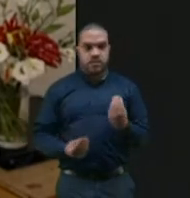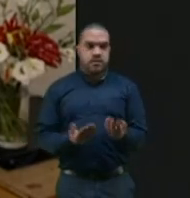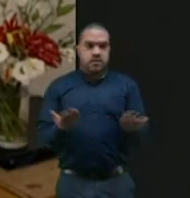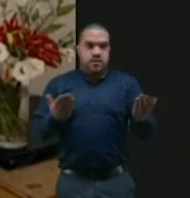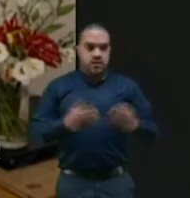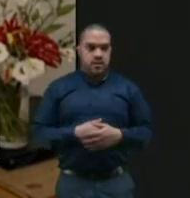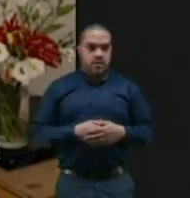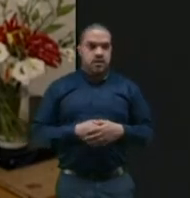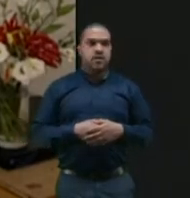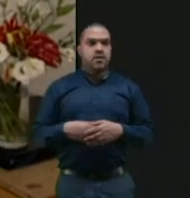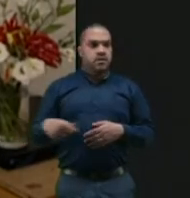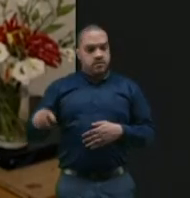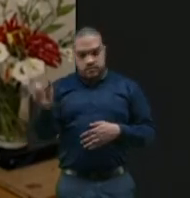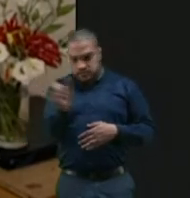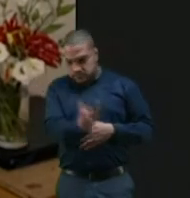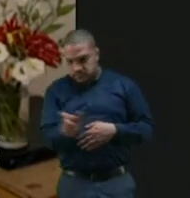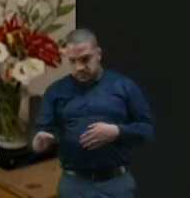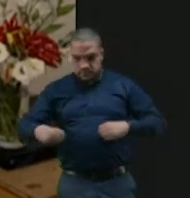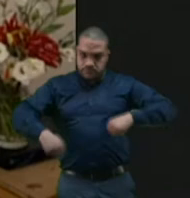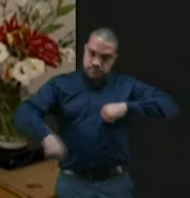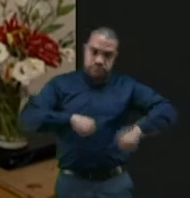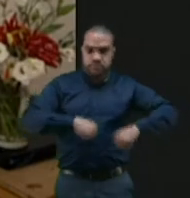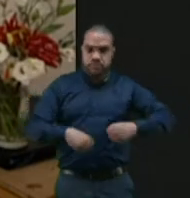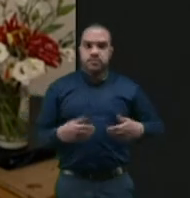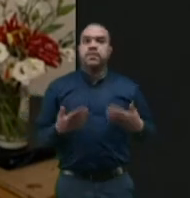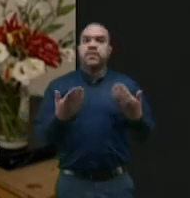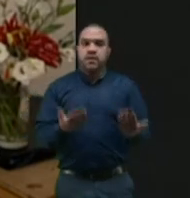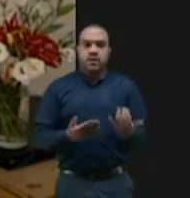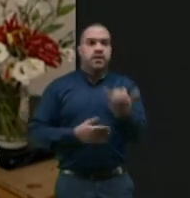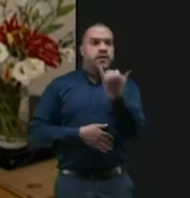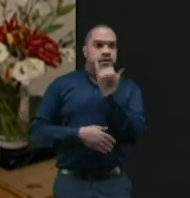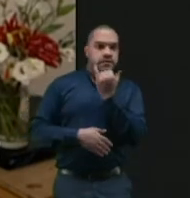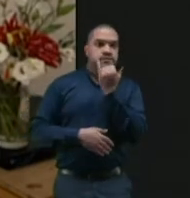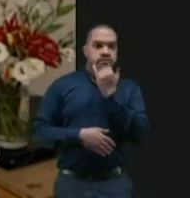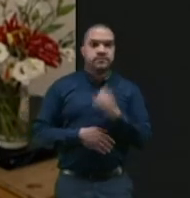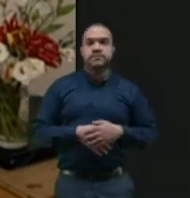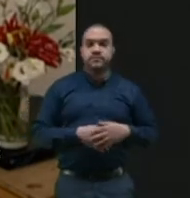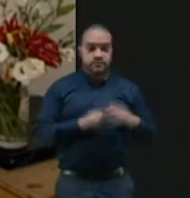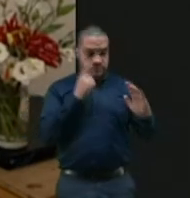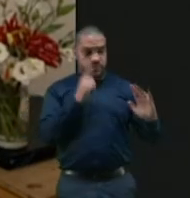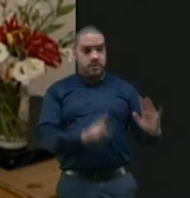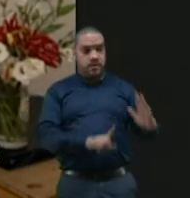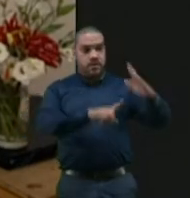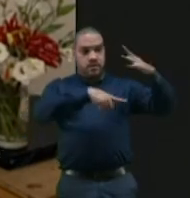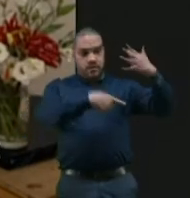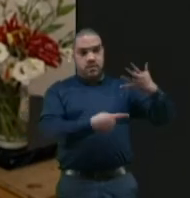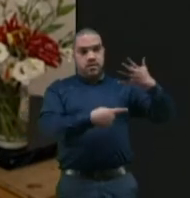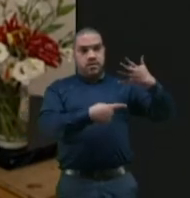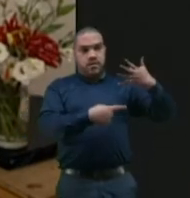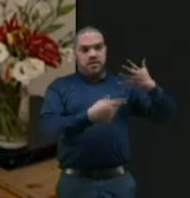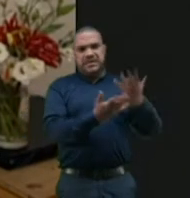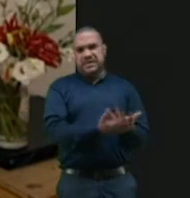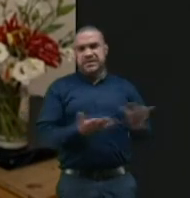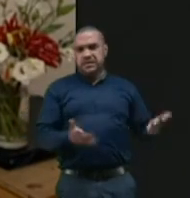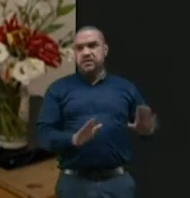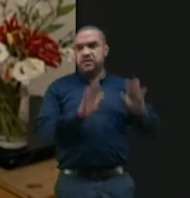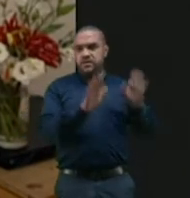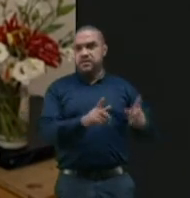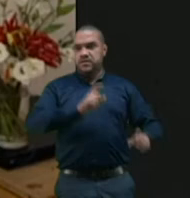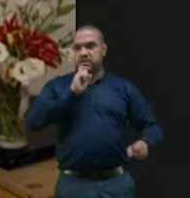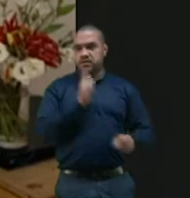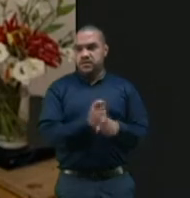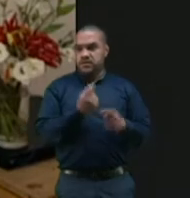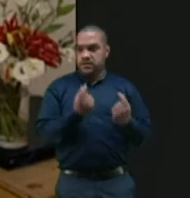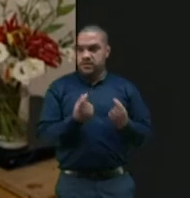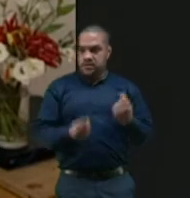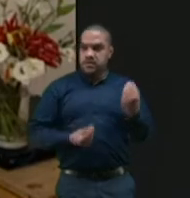mal desempeño se van. Entonces, estos seis elementos son probablemente los elementos más críticos que hay que recordar cuando están creando su